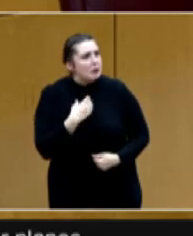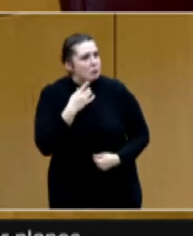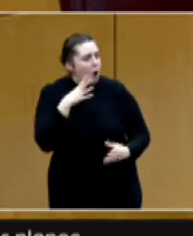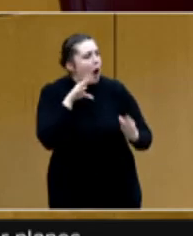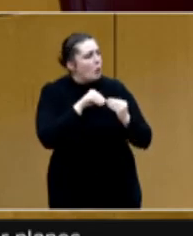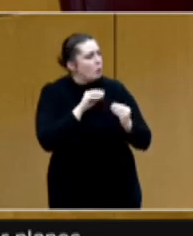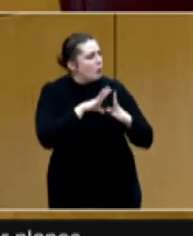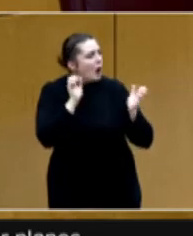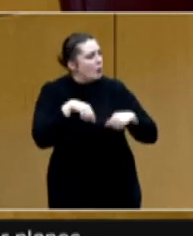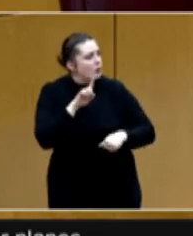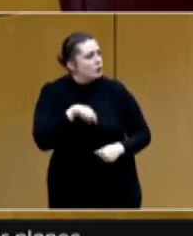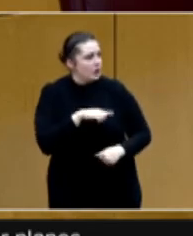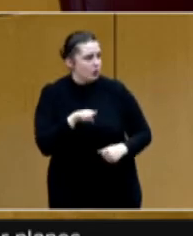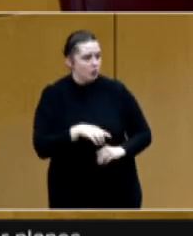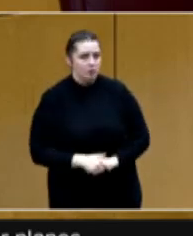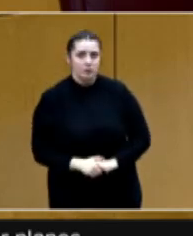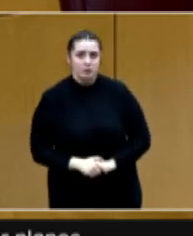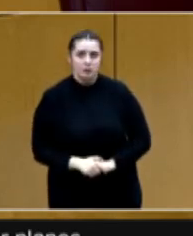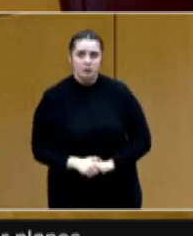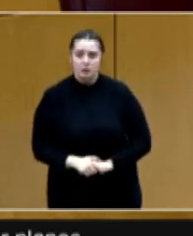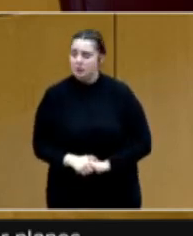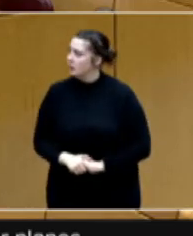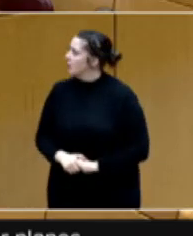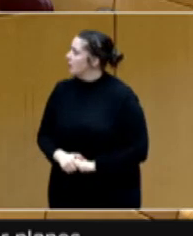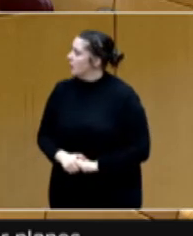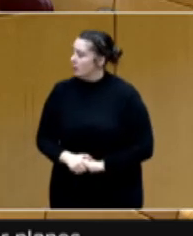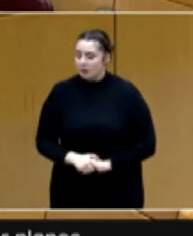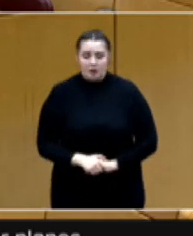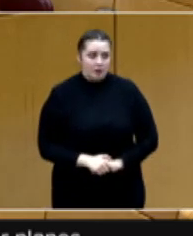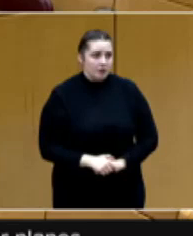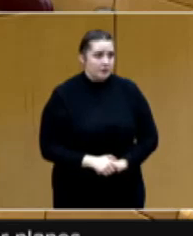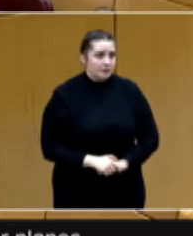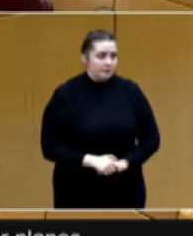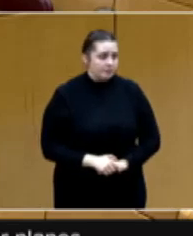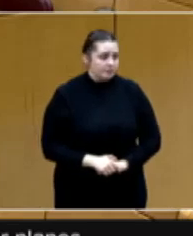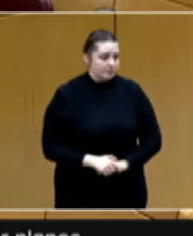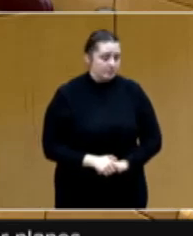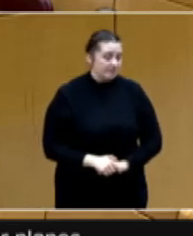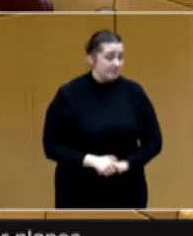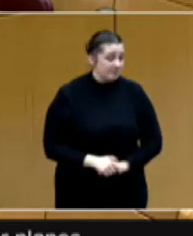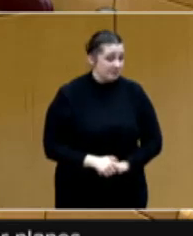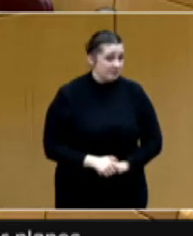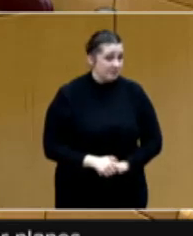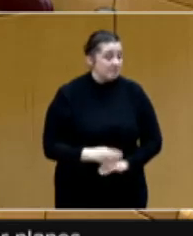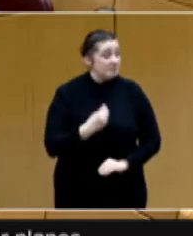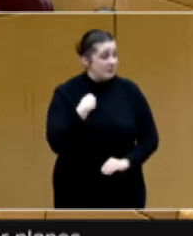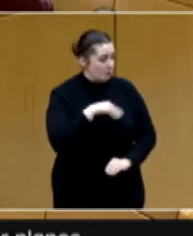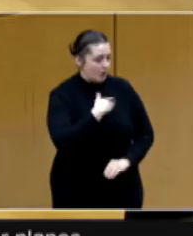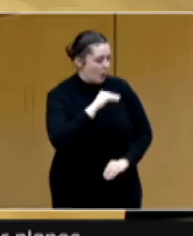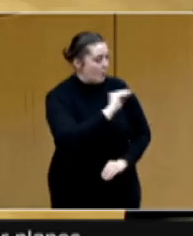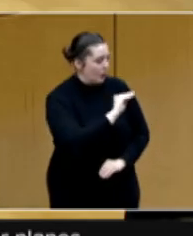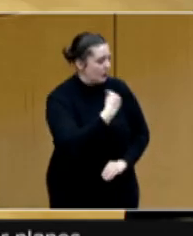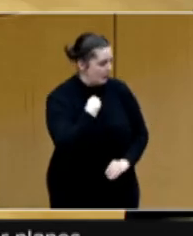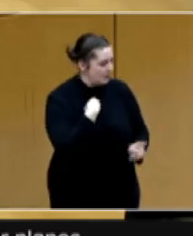cuando hay una buena relación de confianza puede justamente Álvaro te quería preguntar